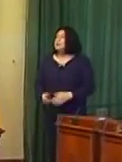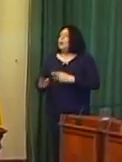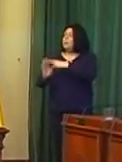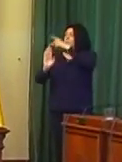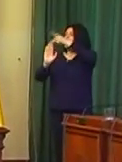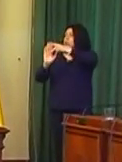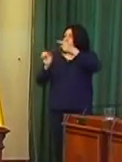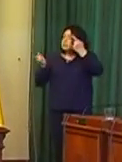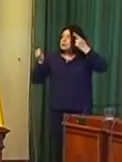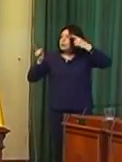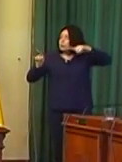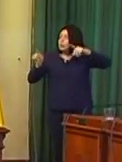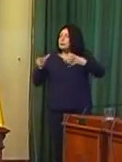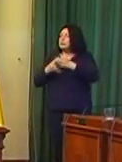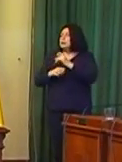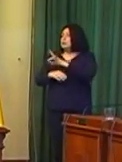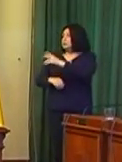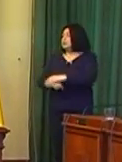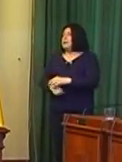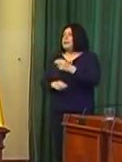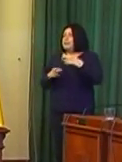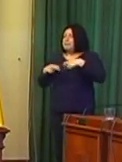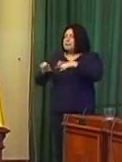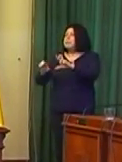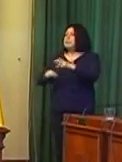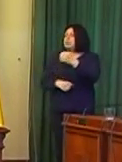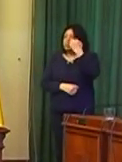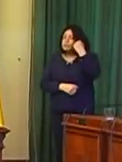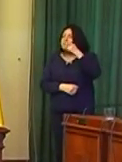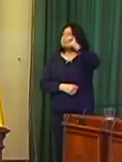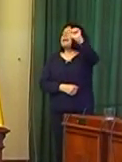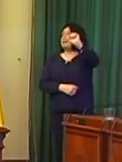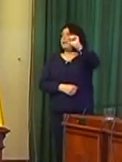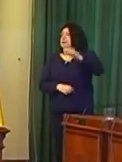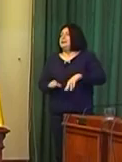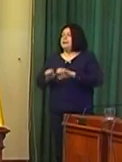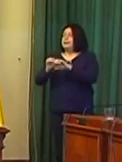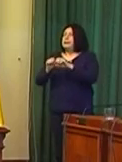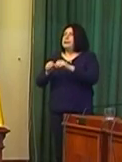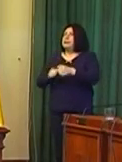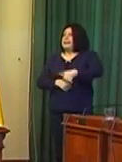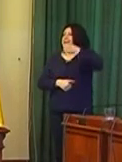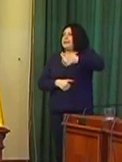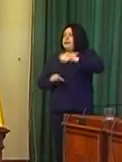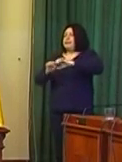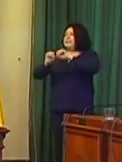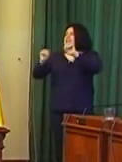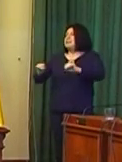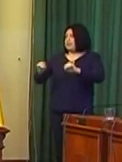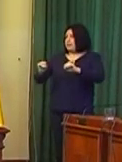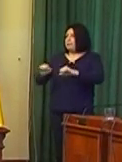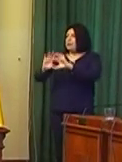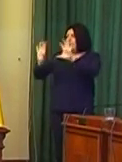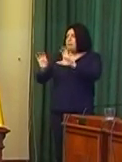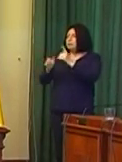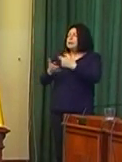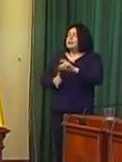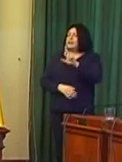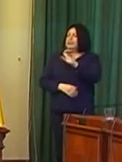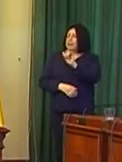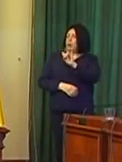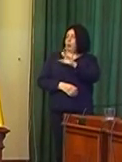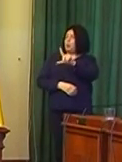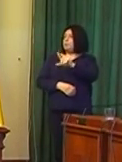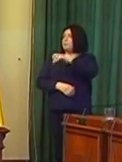Proyecto de acuerdo del Consejo que autorice el viaje del gerente de Sistemas y Tecnologías de la Información, Eric Raúl Peña Sánchez, a la ciudad